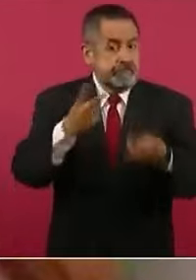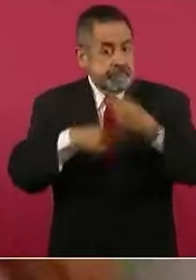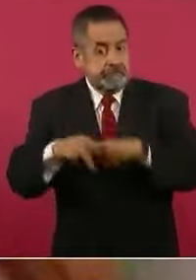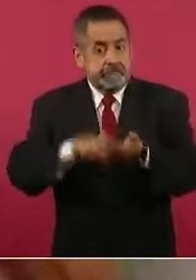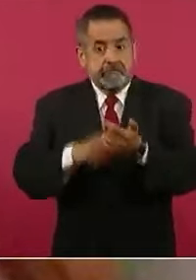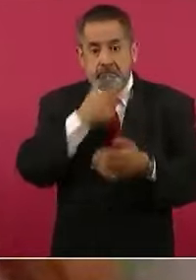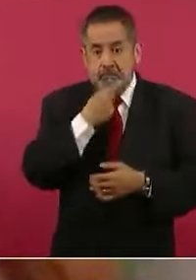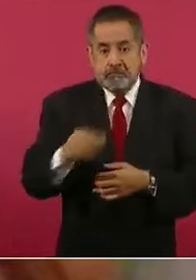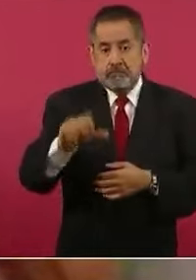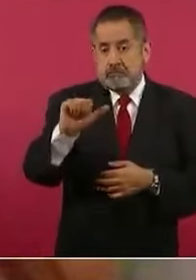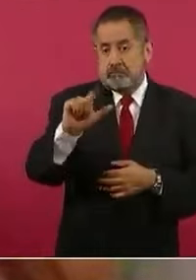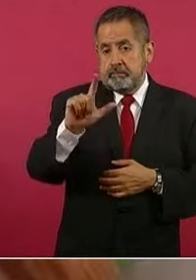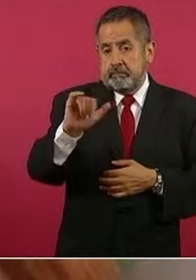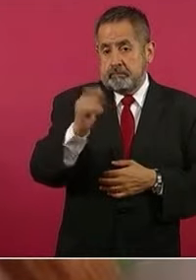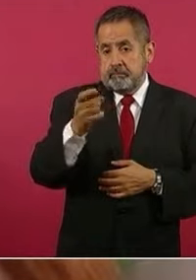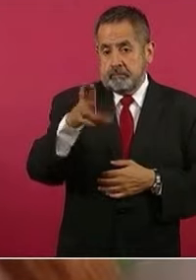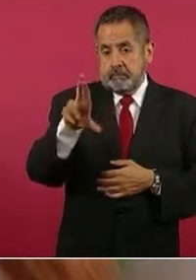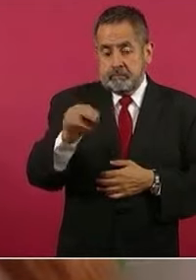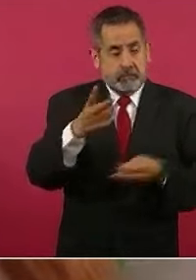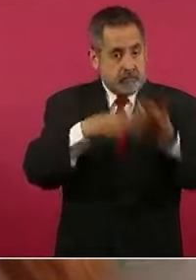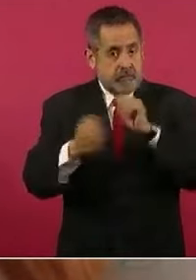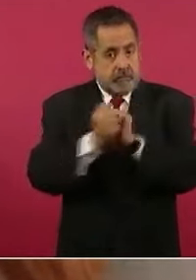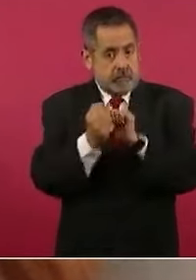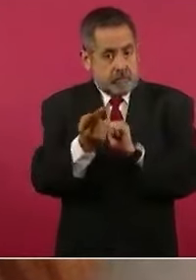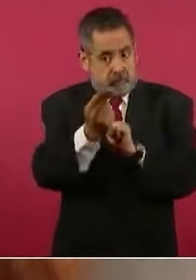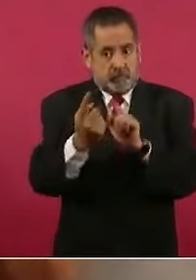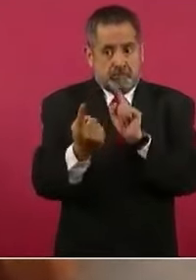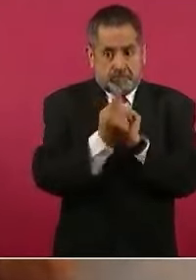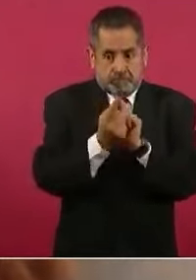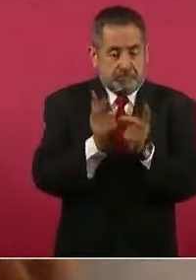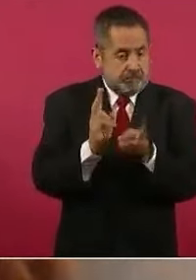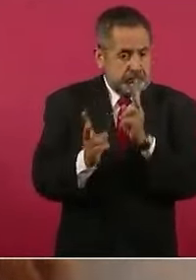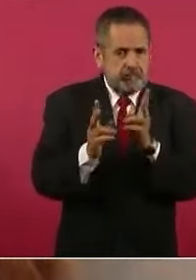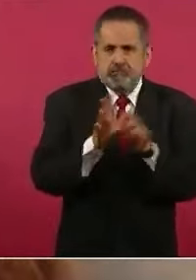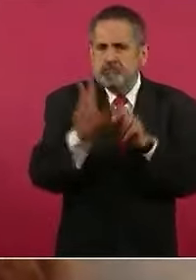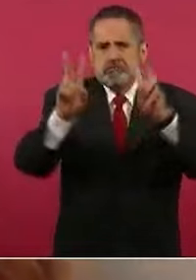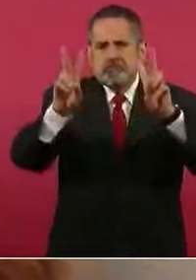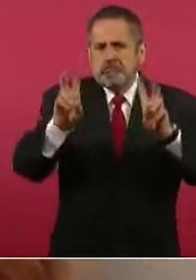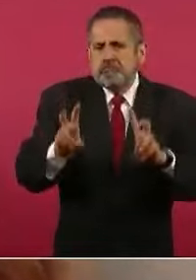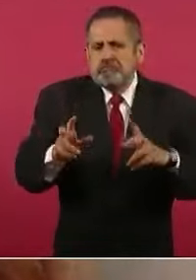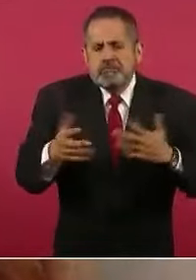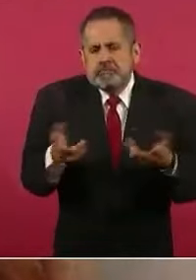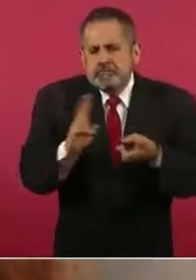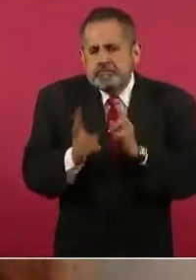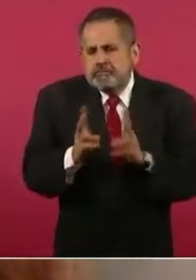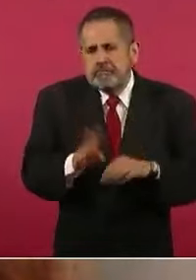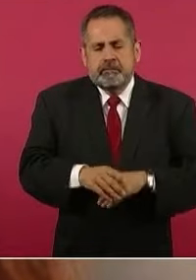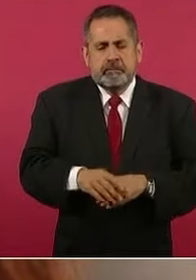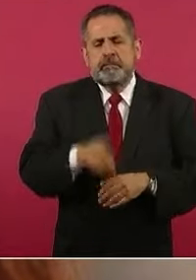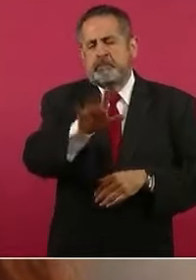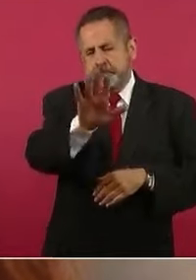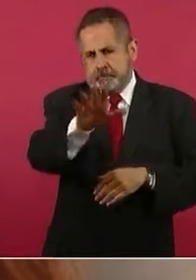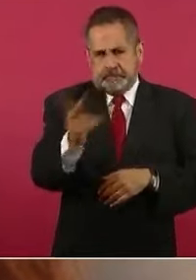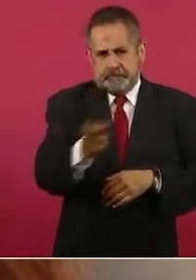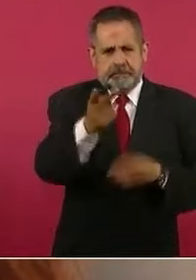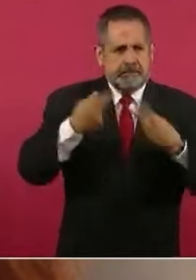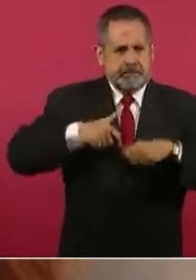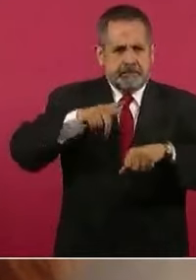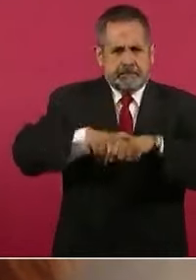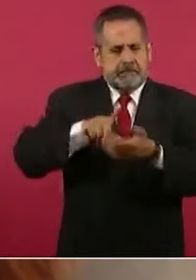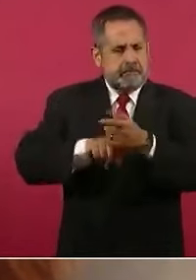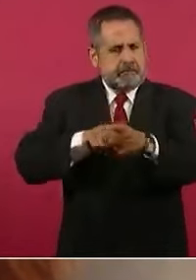fiscal Alejandro Gertz Manero a reunirse con usted, si es así, qué temas abordaron. Y preguntarle de manera personal si usted